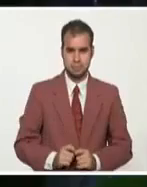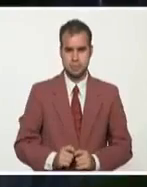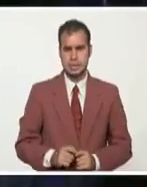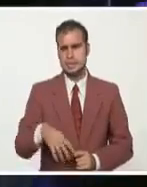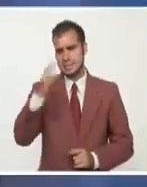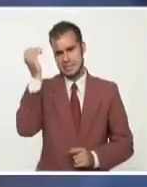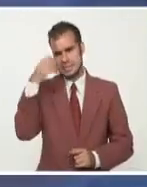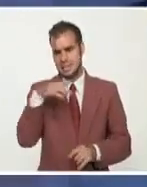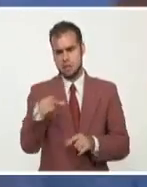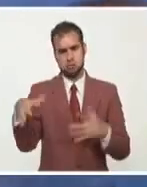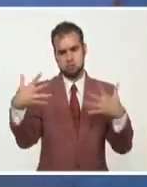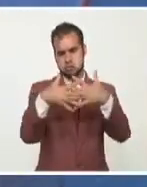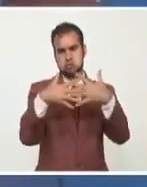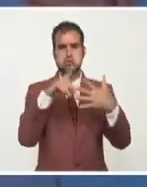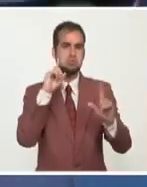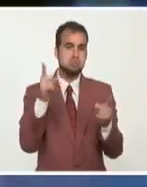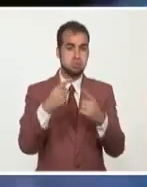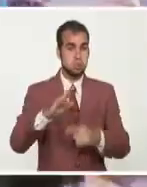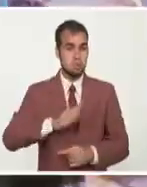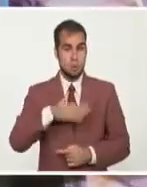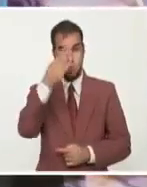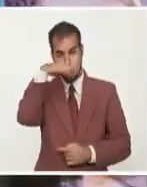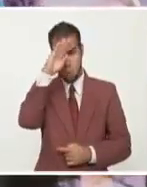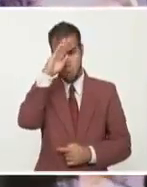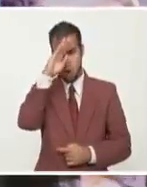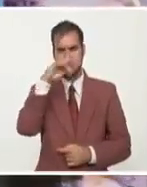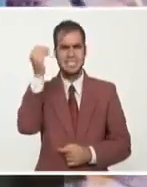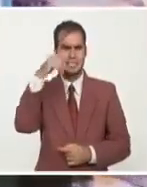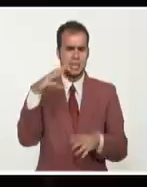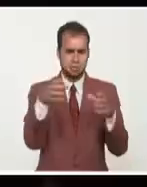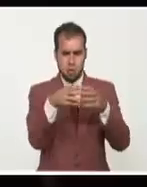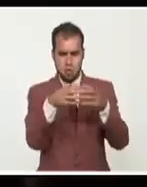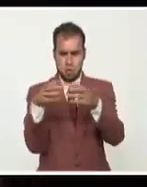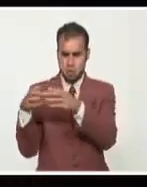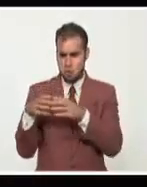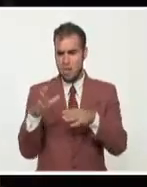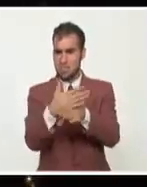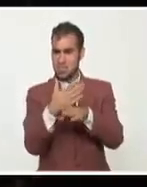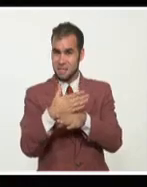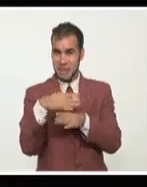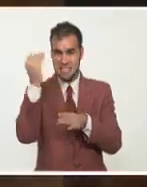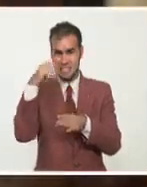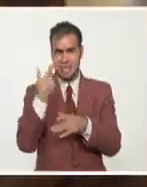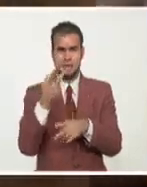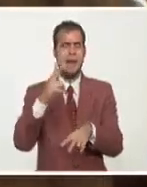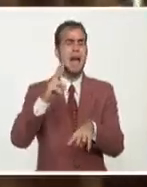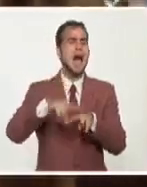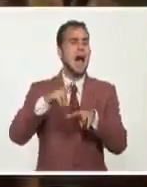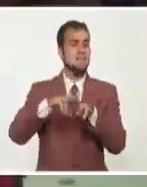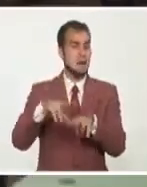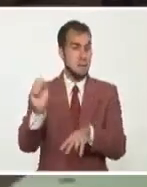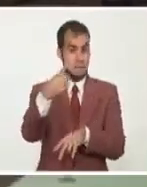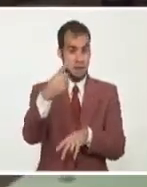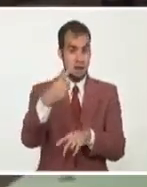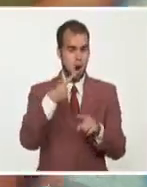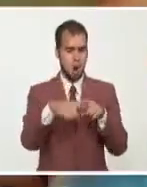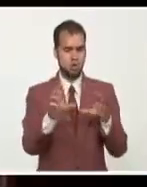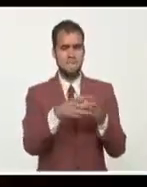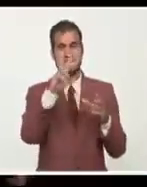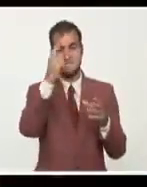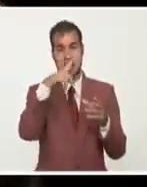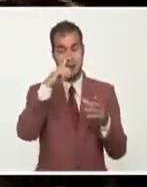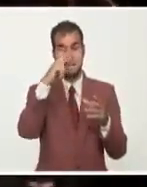de Cuba las sonoridades de agrupaciones líderes de la música popular cubana, entre ellas Habana de Primera, Los Bam Bam, la Orquesta Rebé, La